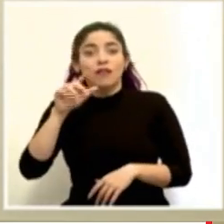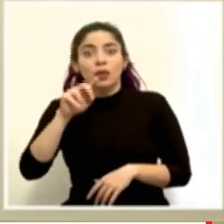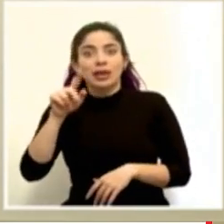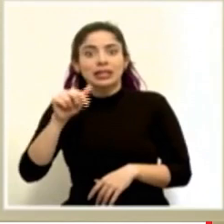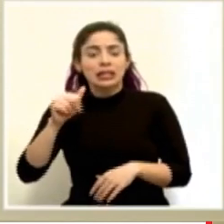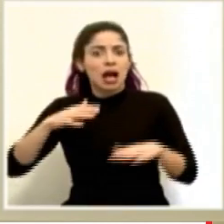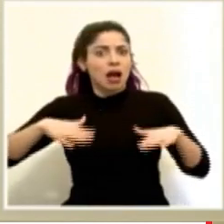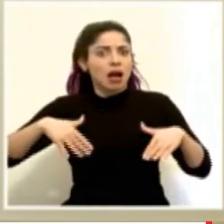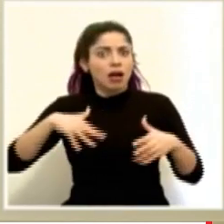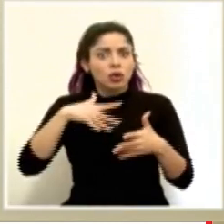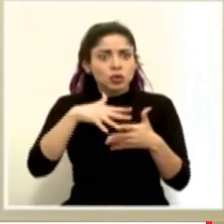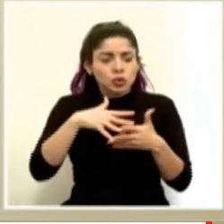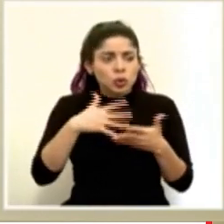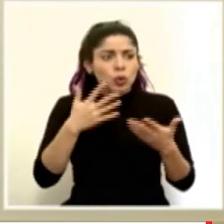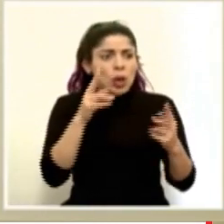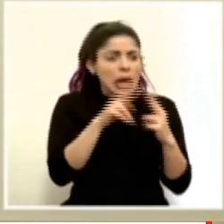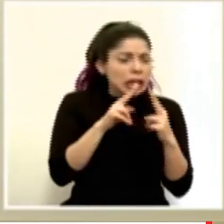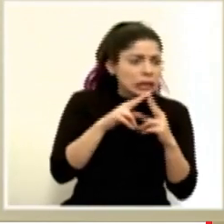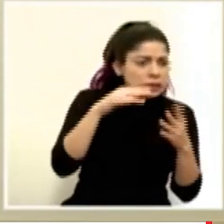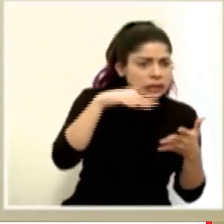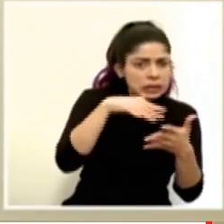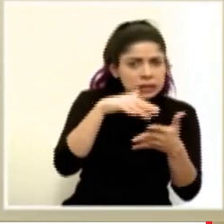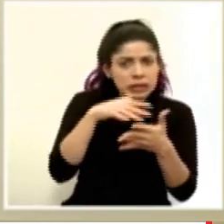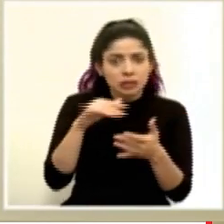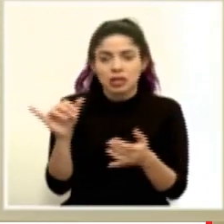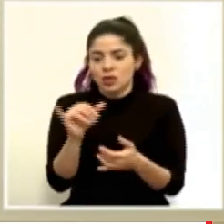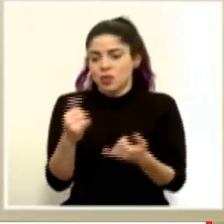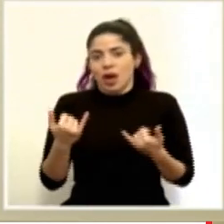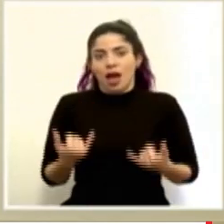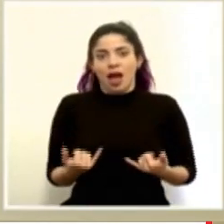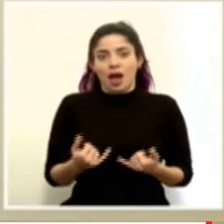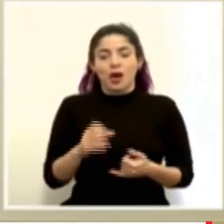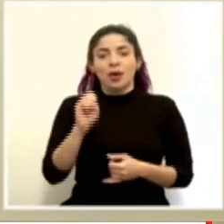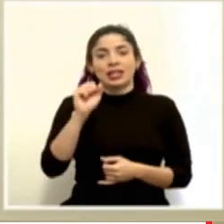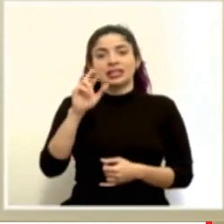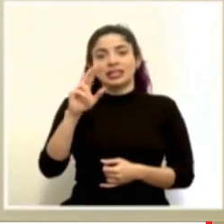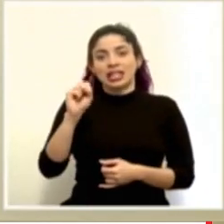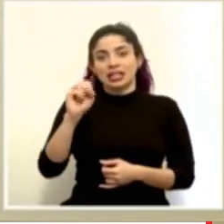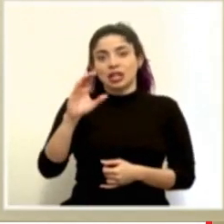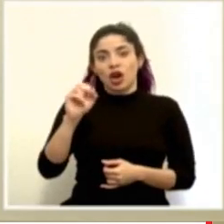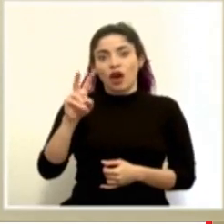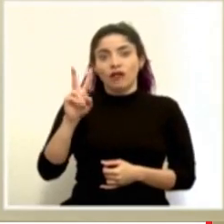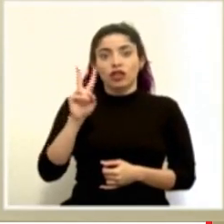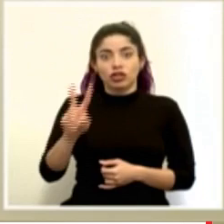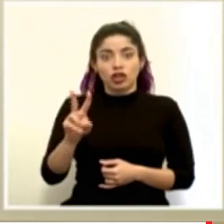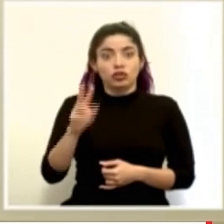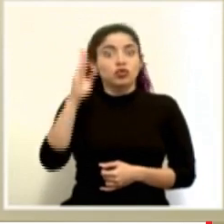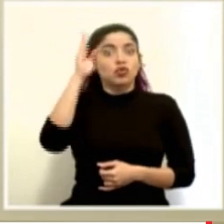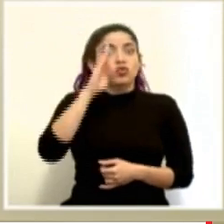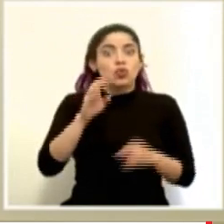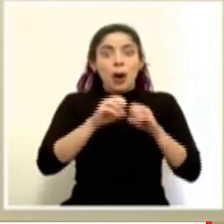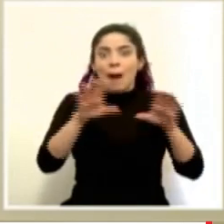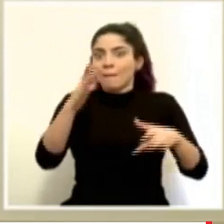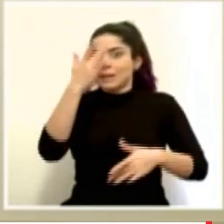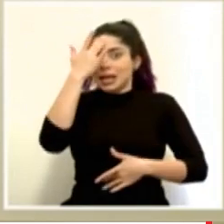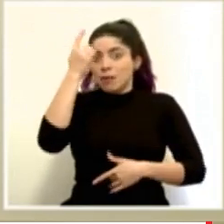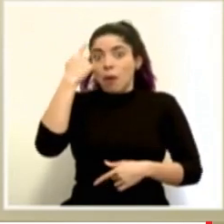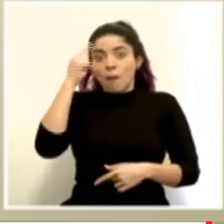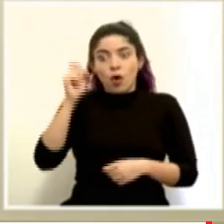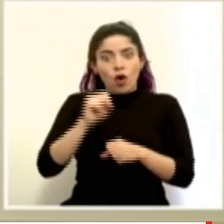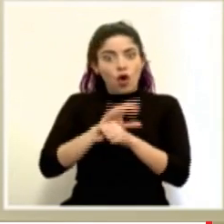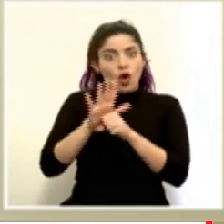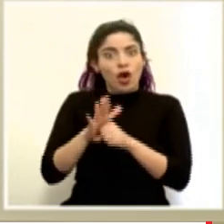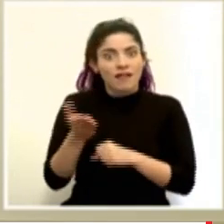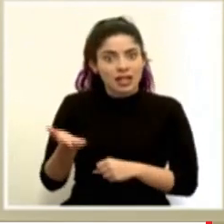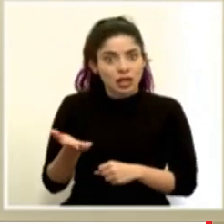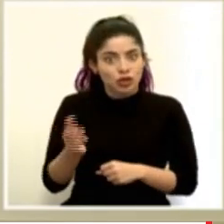bien estudiada, había muchas cosas que conocer. Así es en este momento con el SARS-CoV-2, que nunca habíamos tenido una pandemia documentada por un